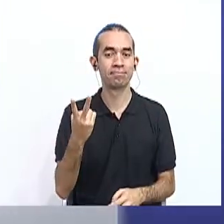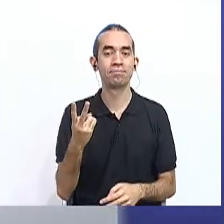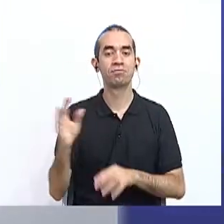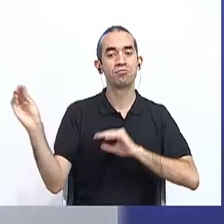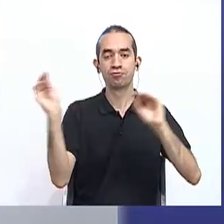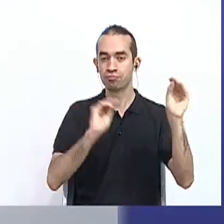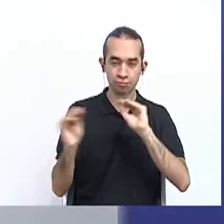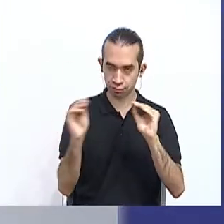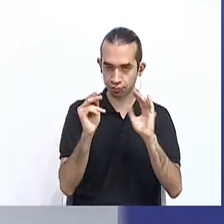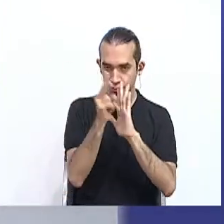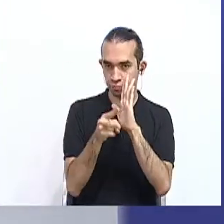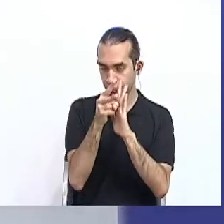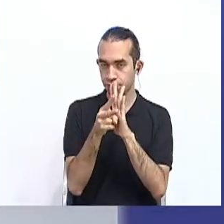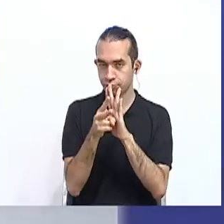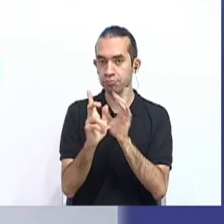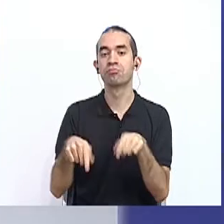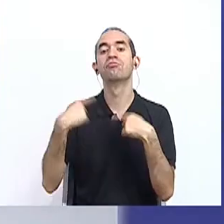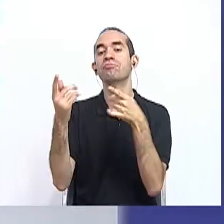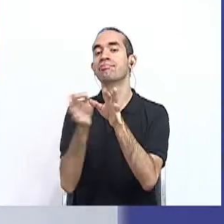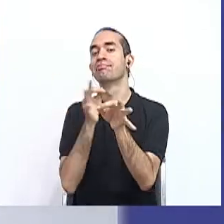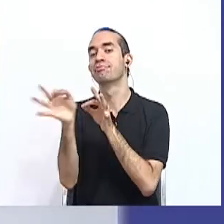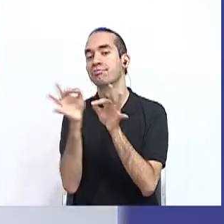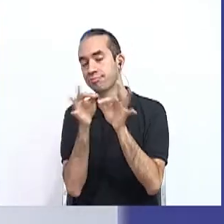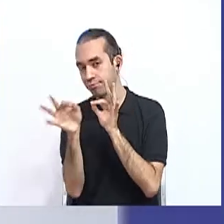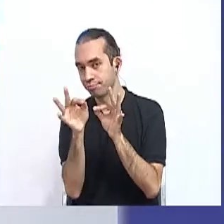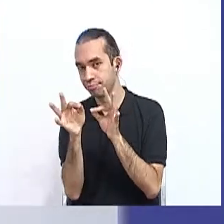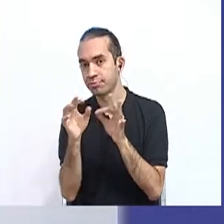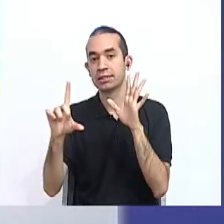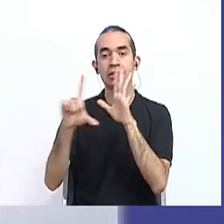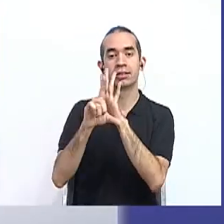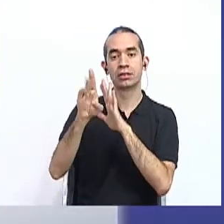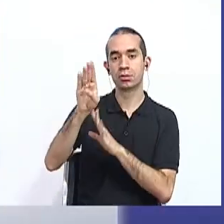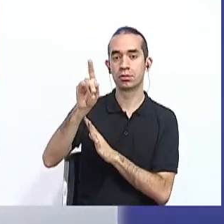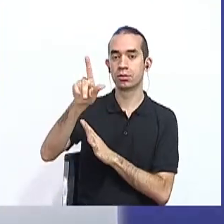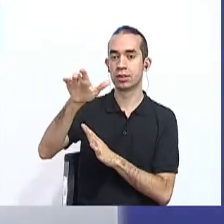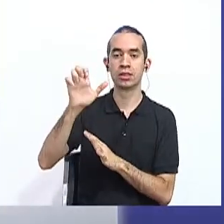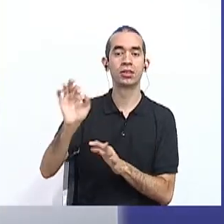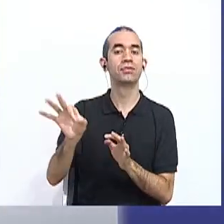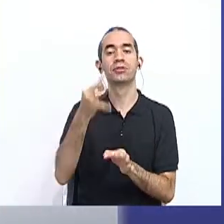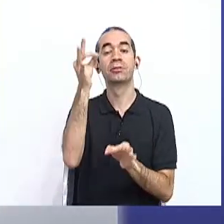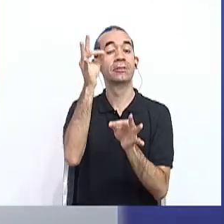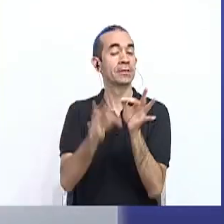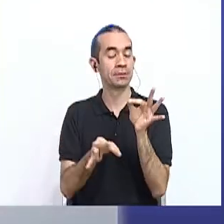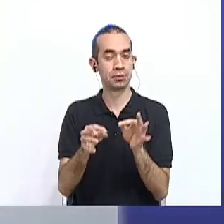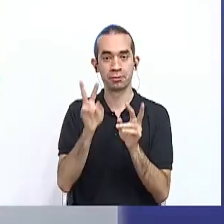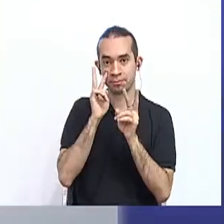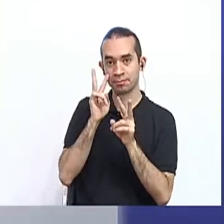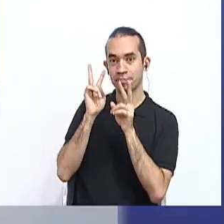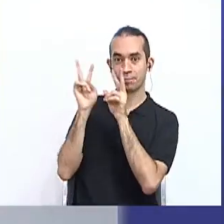animación y vamos a explicar la ley de Boyle de manera sencilla. Veamos la siguiente